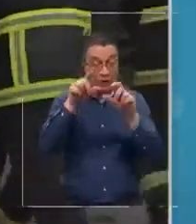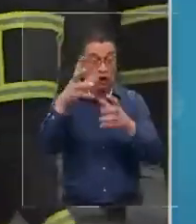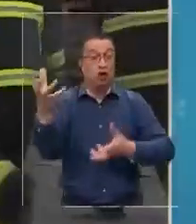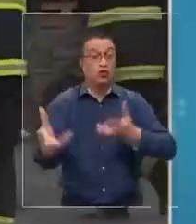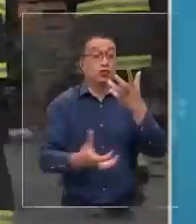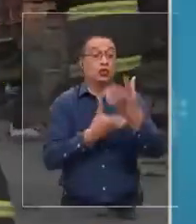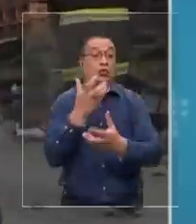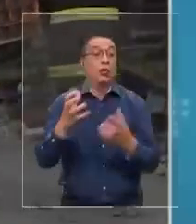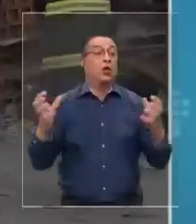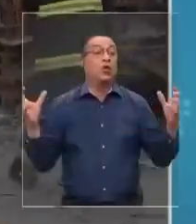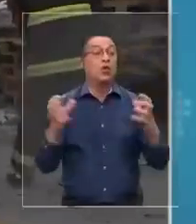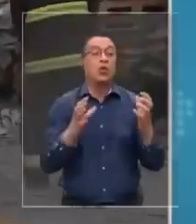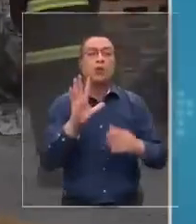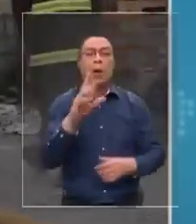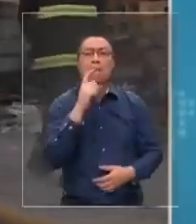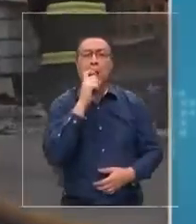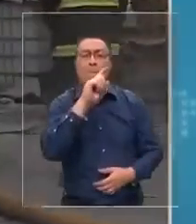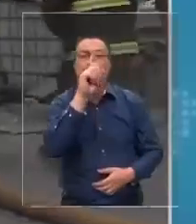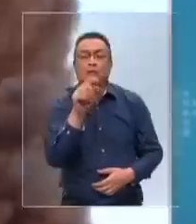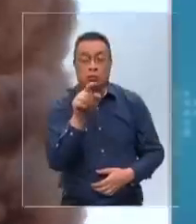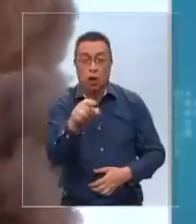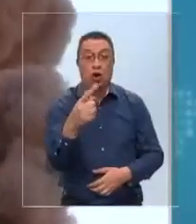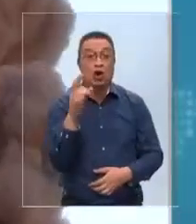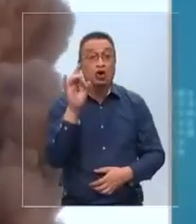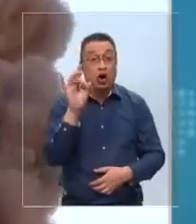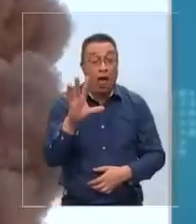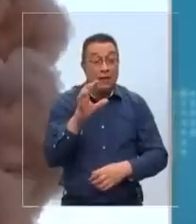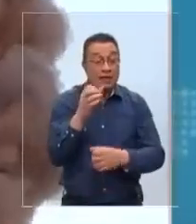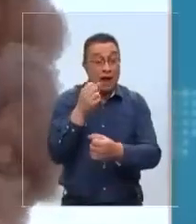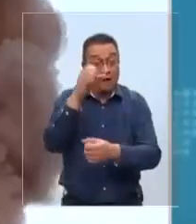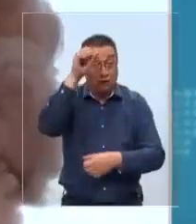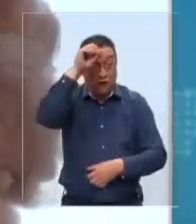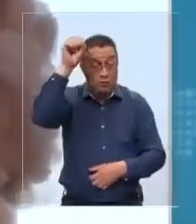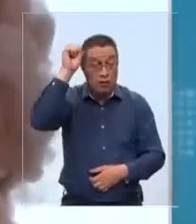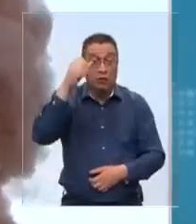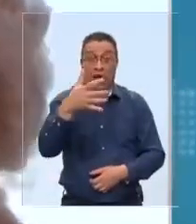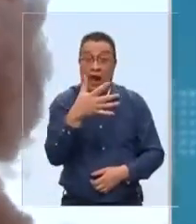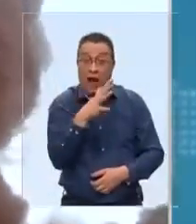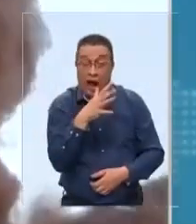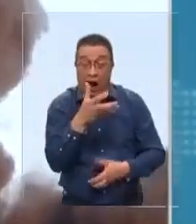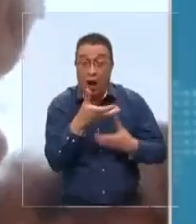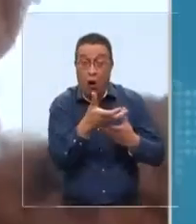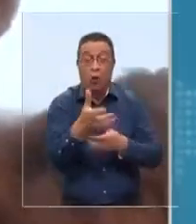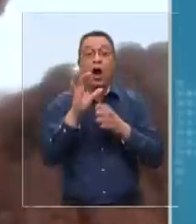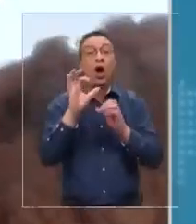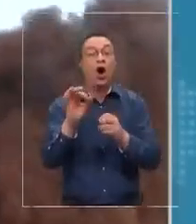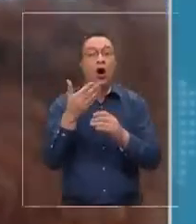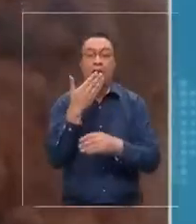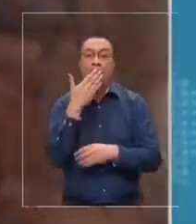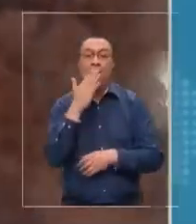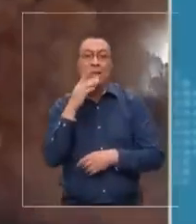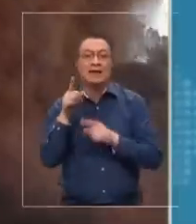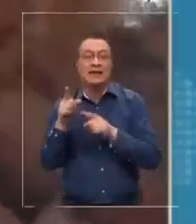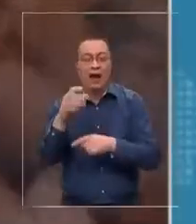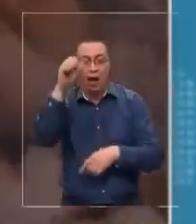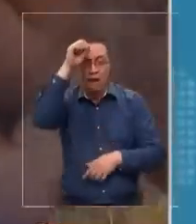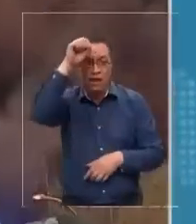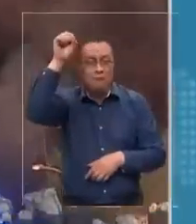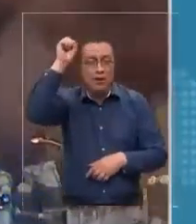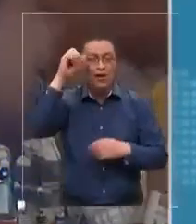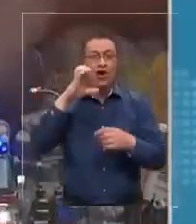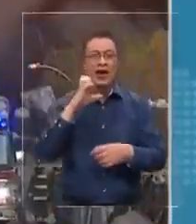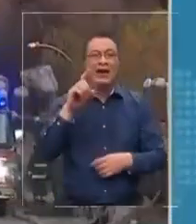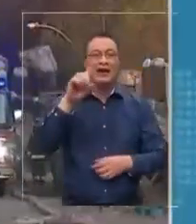incendio descontrolado. Solo una pregunta breve, ¿está solo bomberos apagando el incendio con agua o hay otra división especial de bomberos como ASMAT, por ejemplo, trabajando